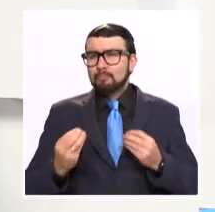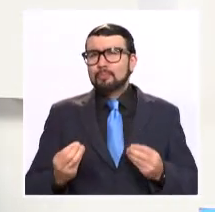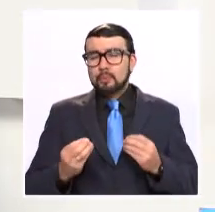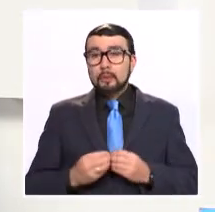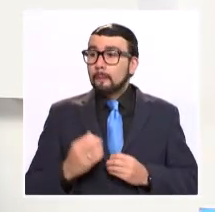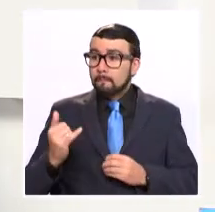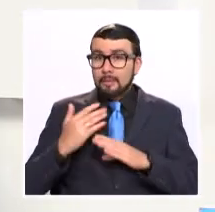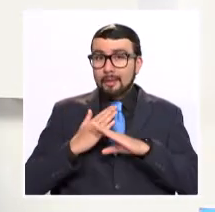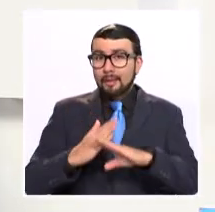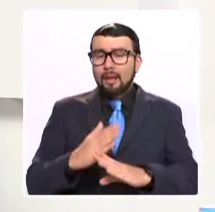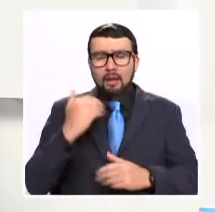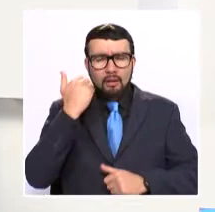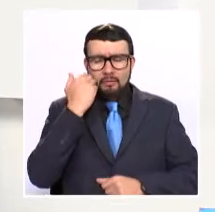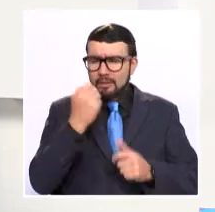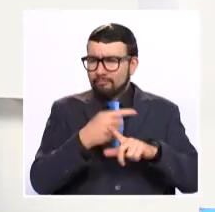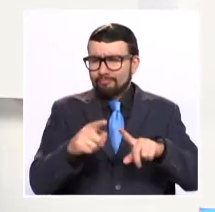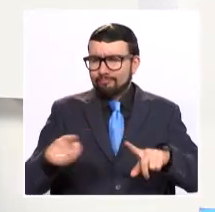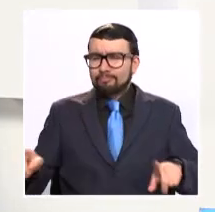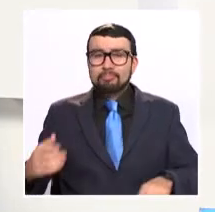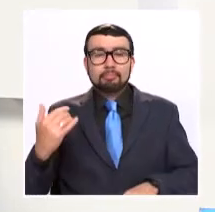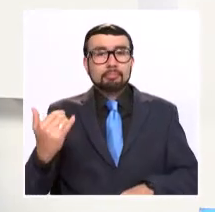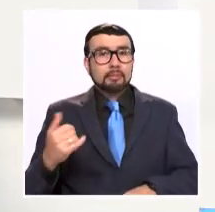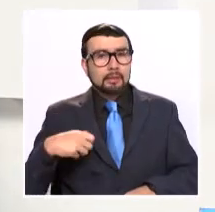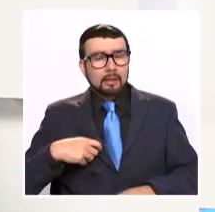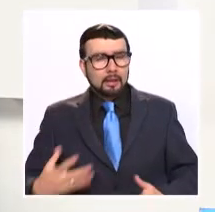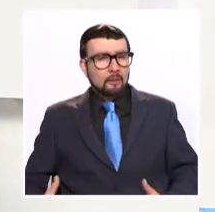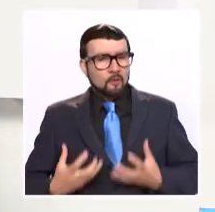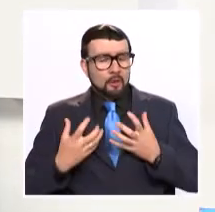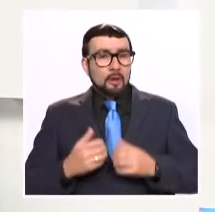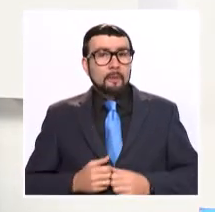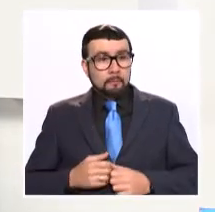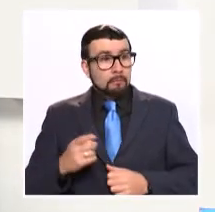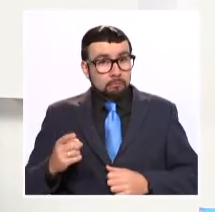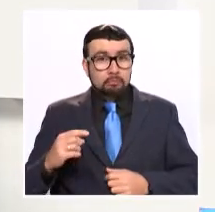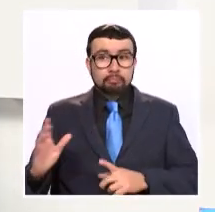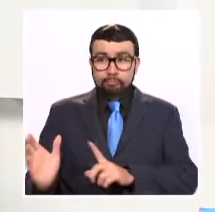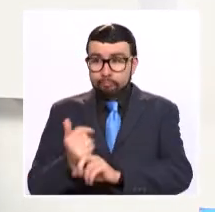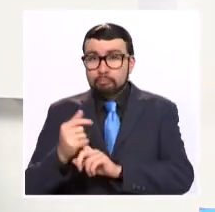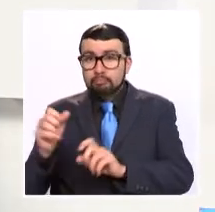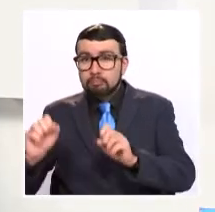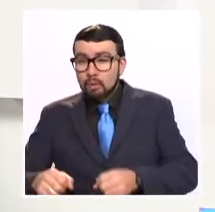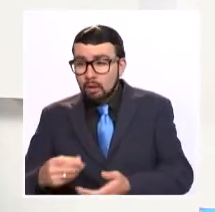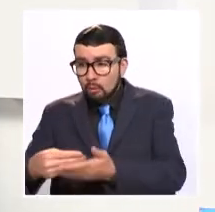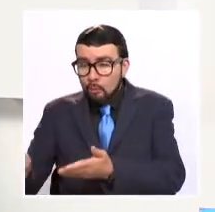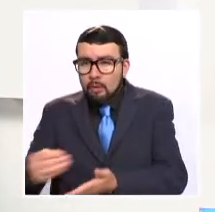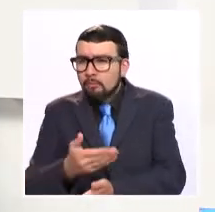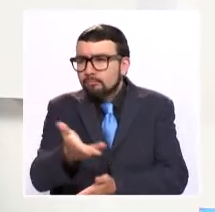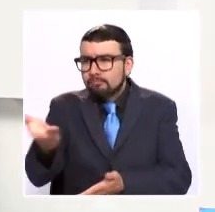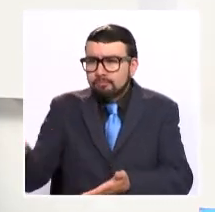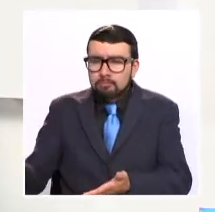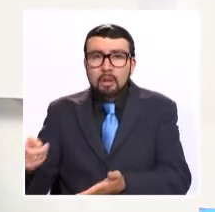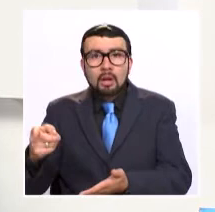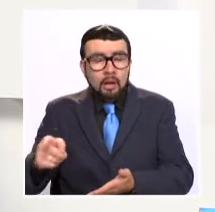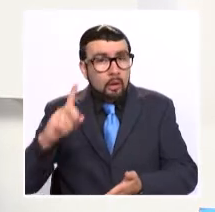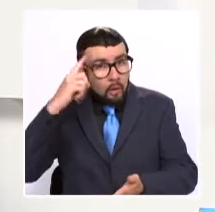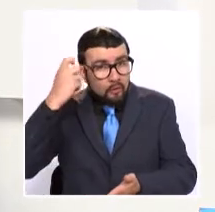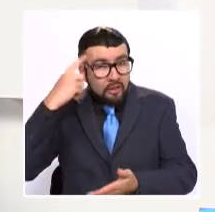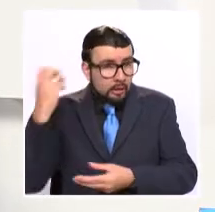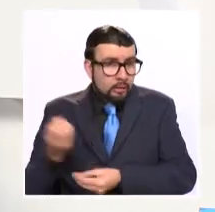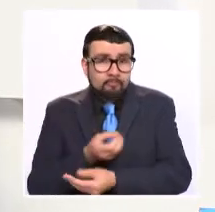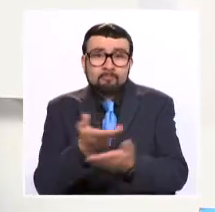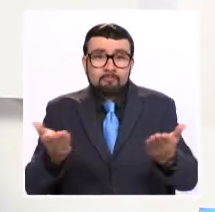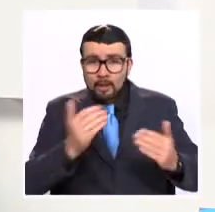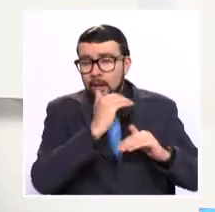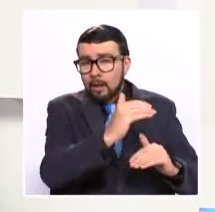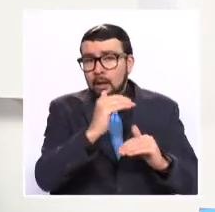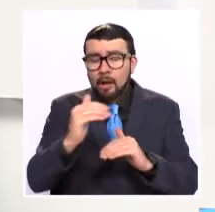la prevención de enfermedades de tipo infeccioso, que están a nuestro alcance, que las tenemos en nuestras manos, que muchas